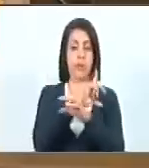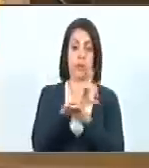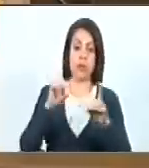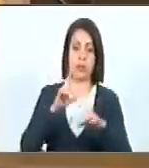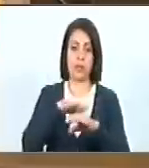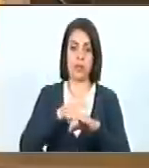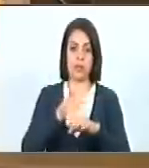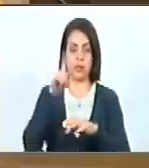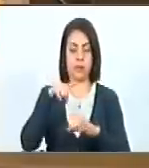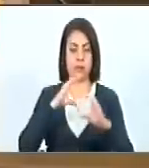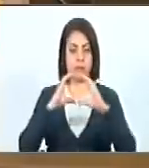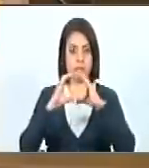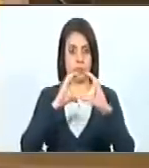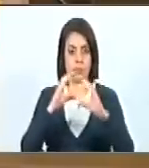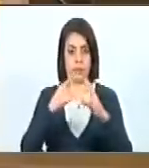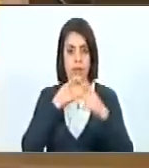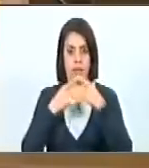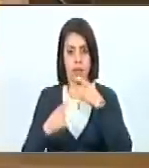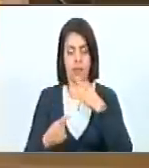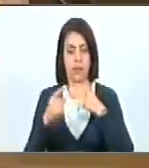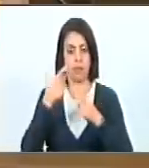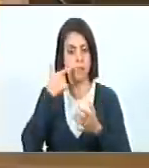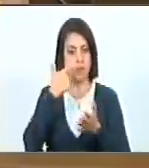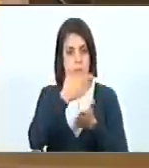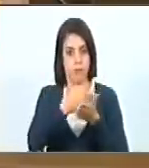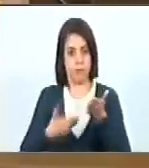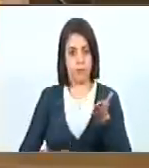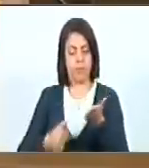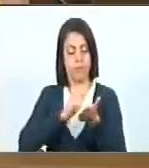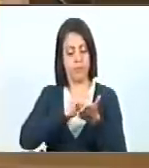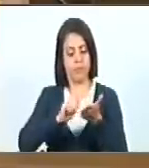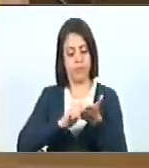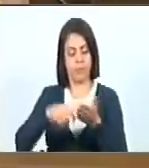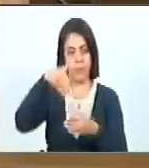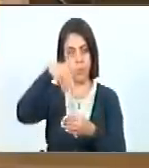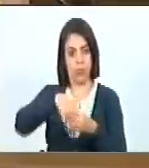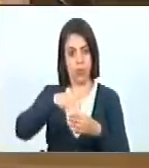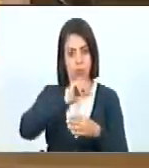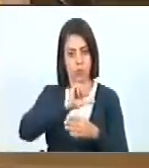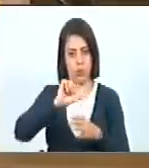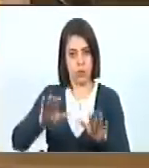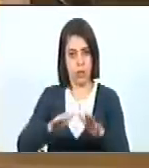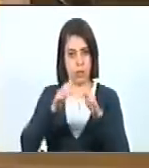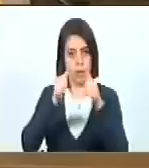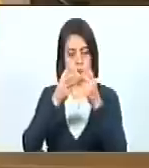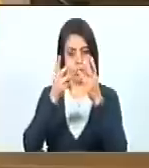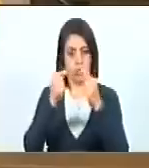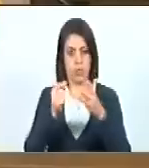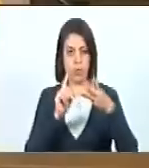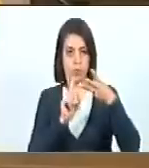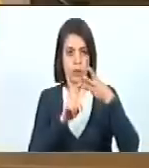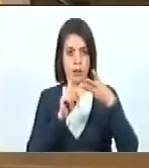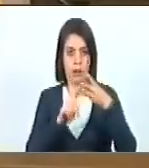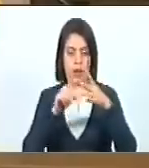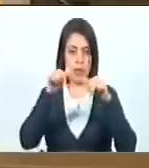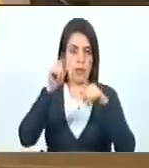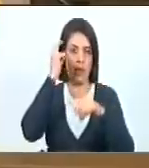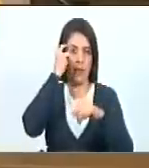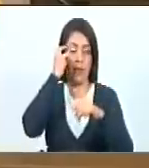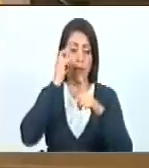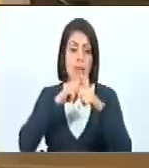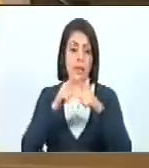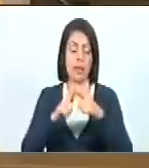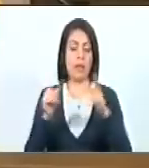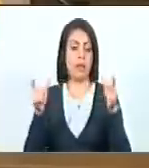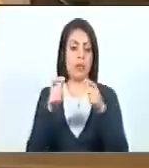Democrática, mediante la cual dejó constancia escrita del voto salvado ante el punto número 3 del orden del día de